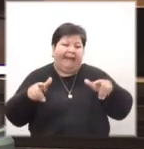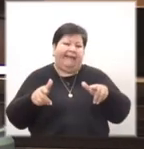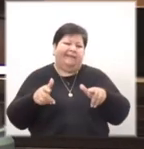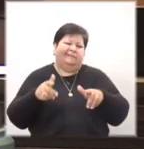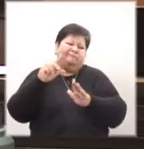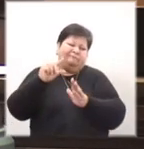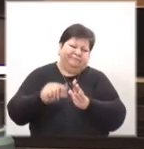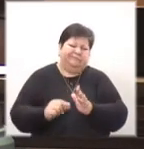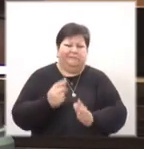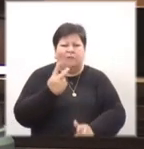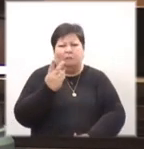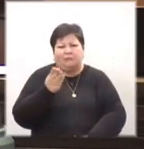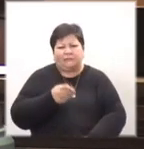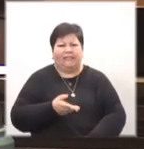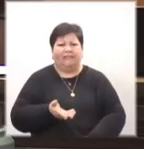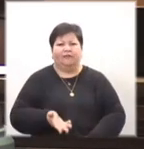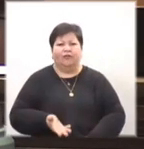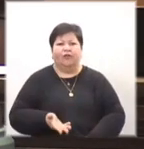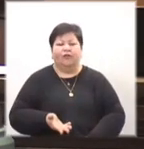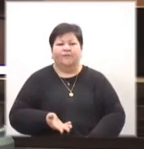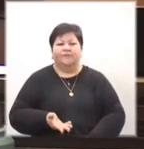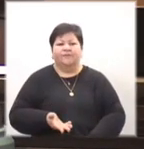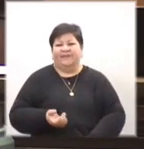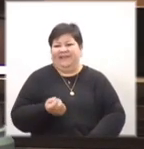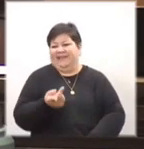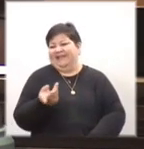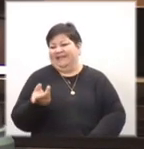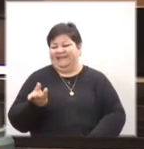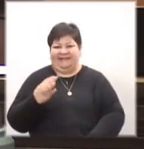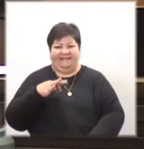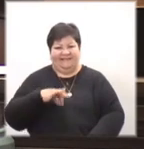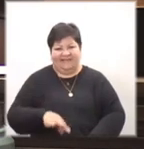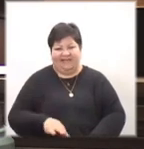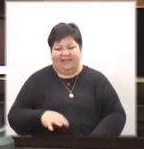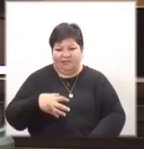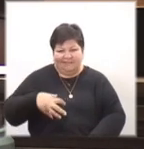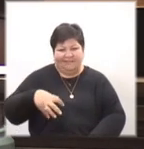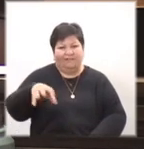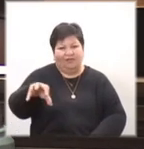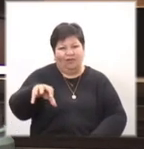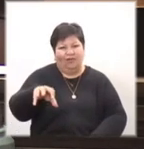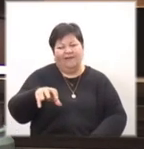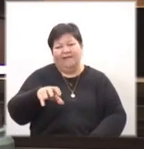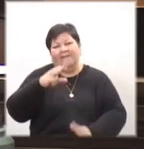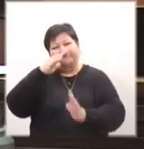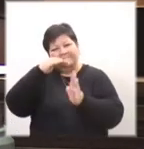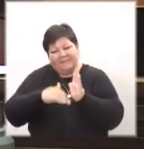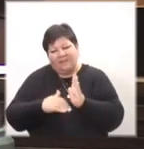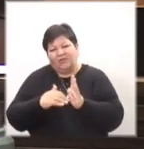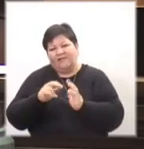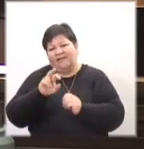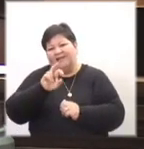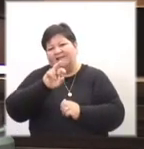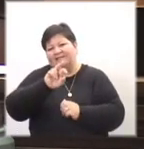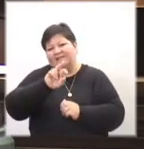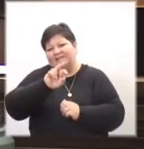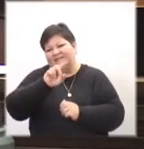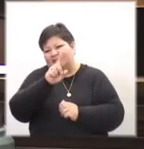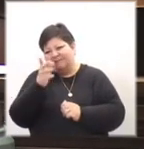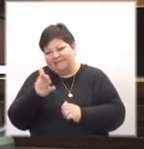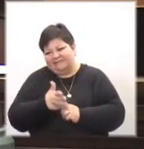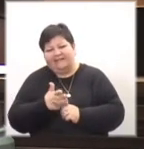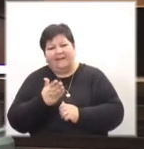el 2% de la masa salarial del sector, o sea, menos de la tercera parte de lo que paga el resto